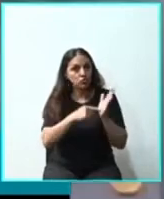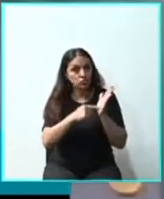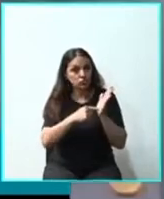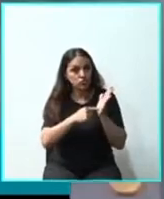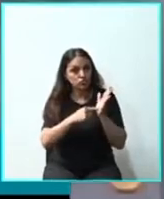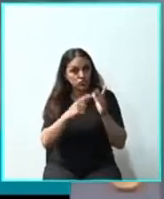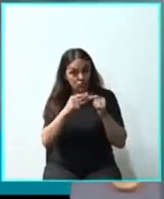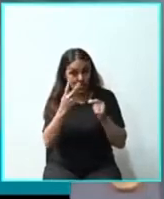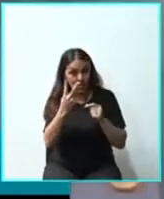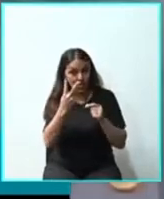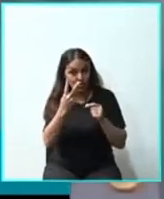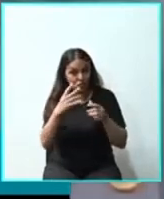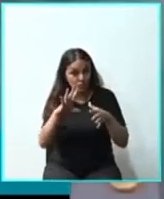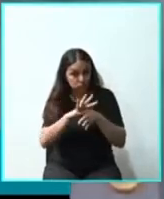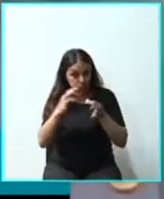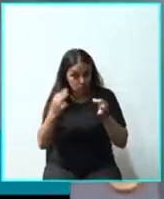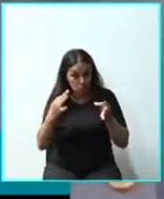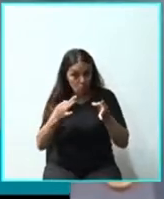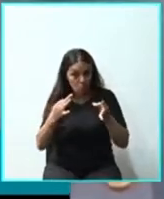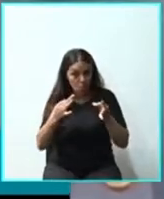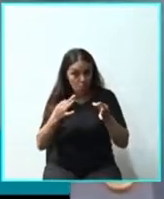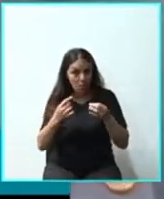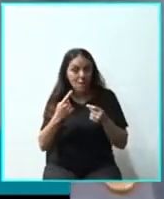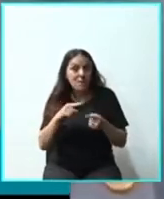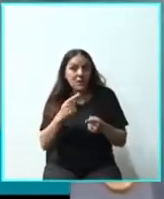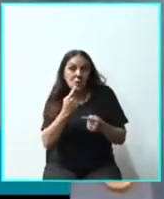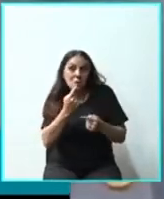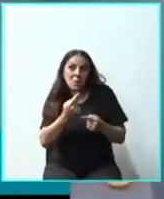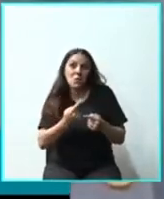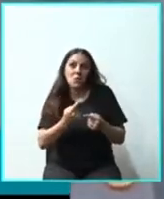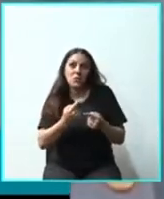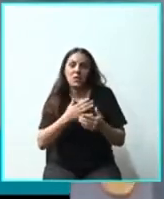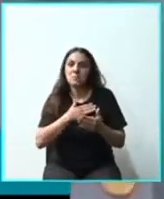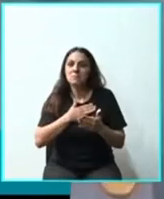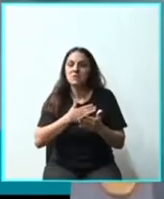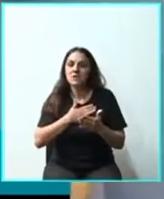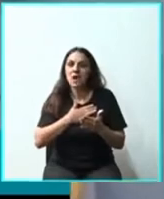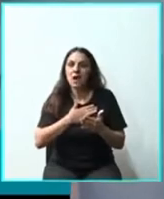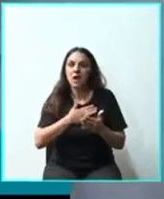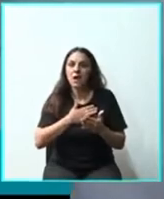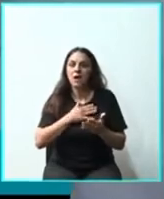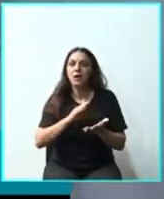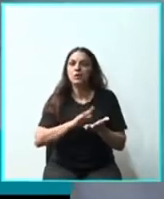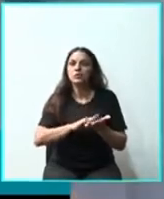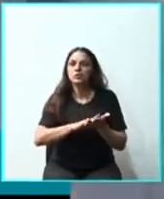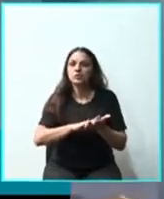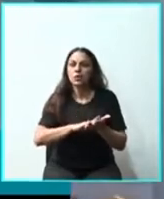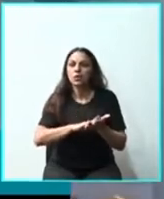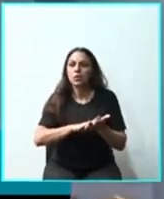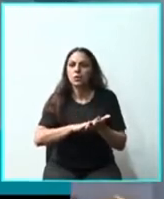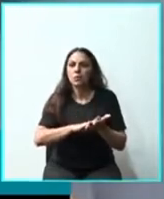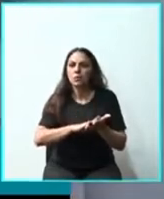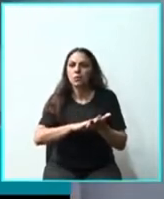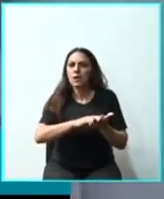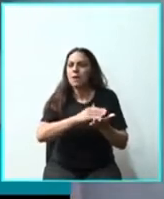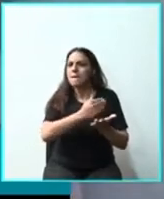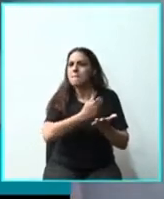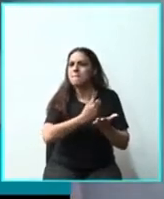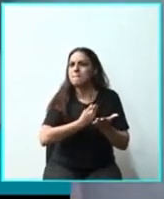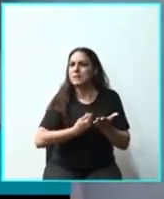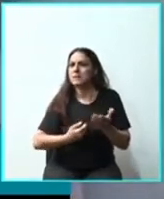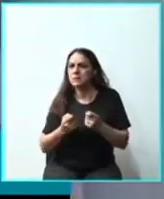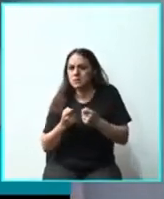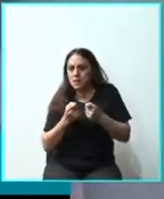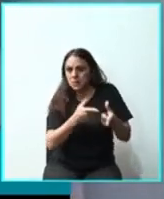precisamente, pero mi pregunta tiene que ver si a la presidencia han llegado modificaciones